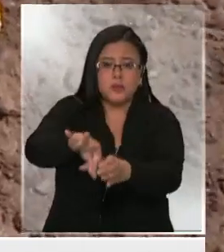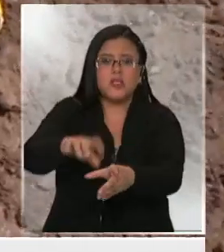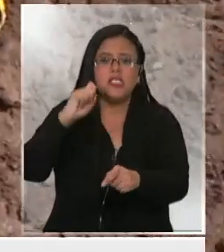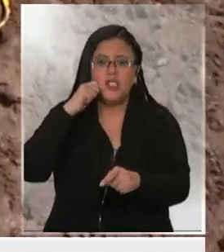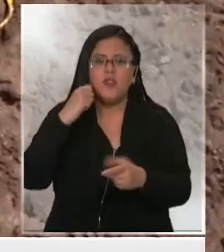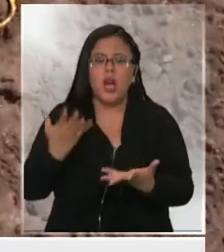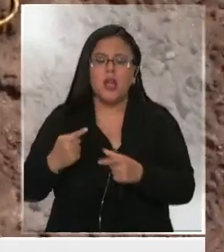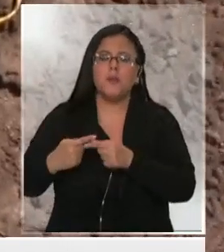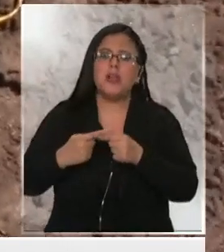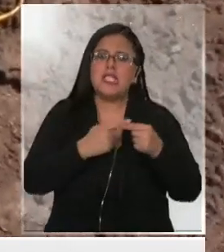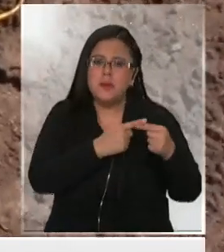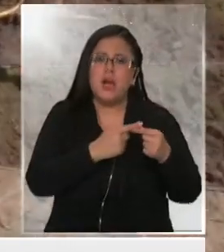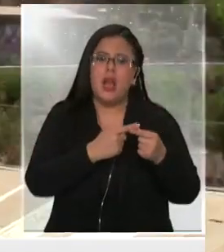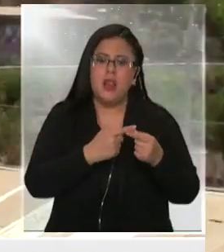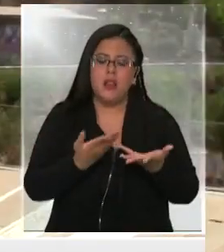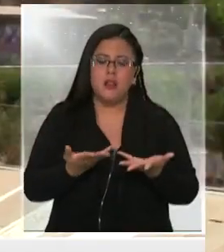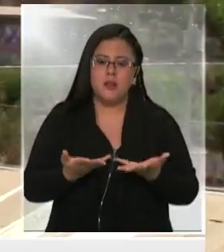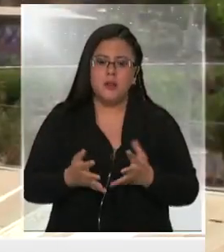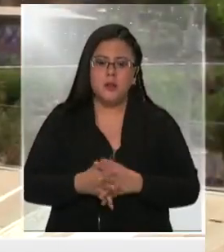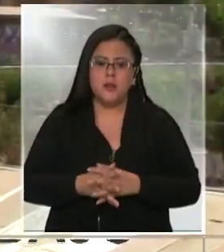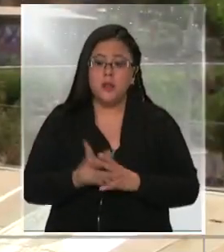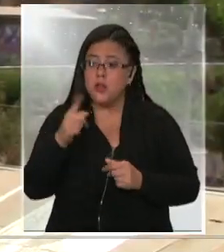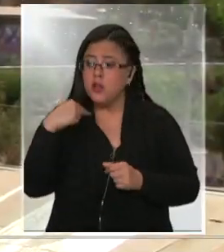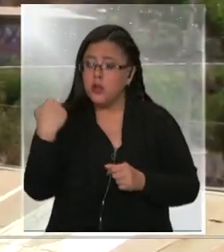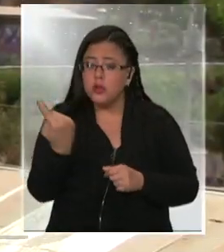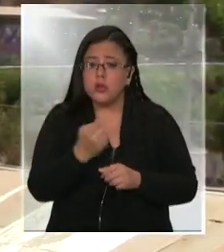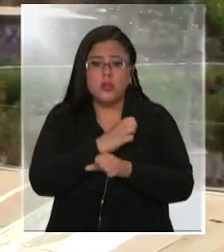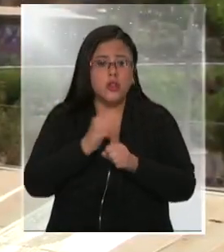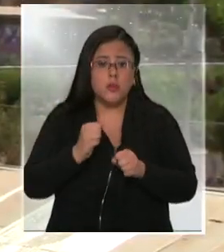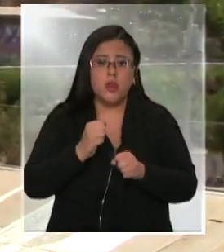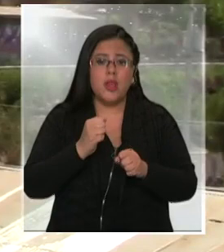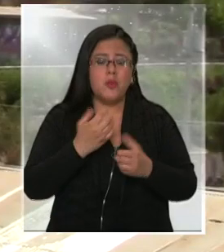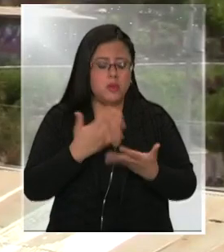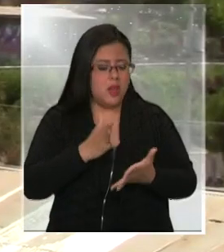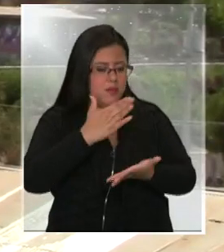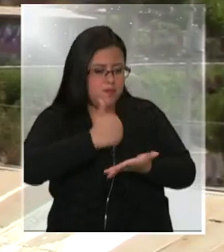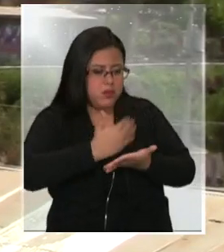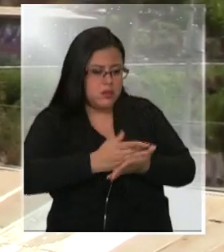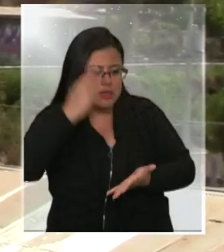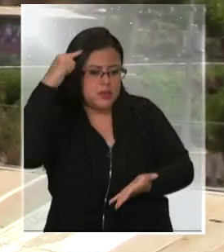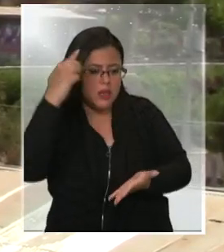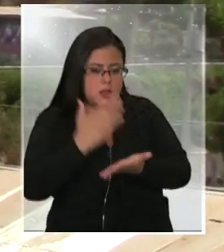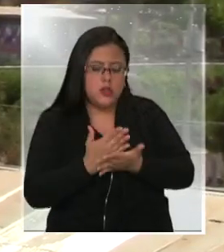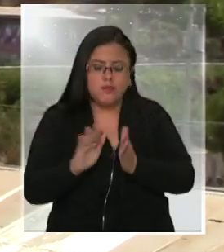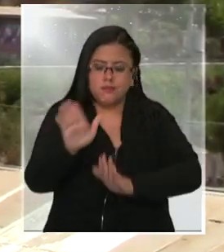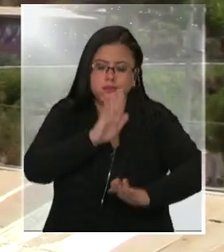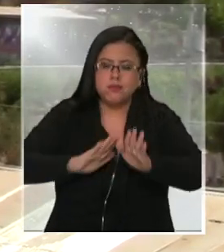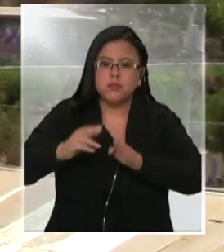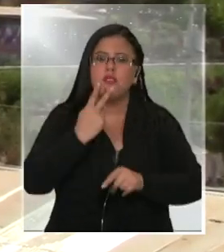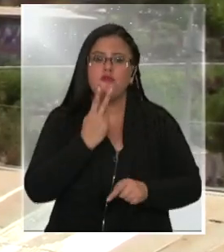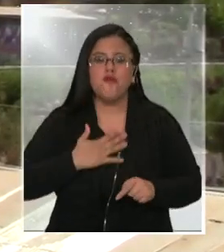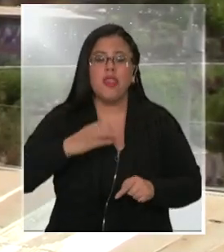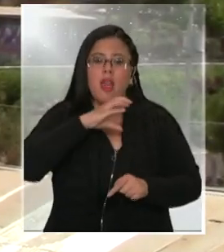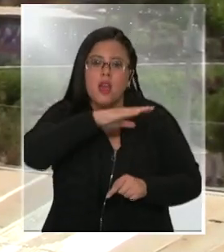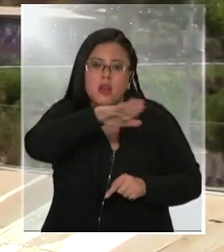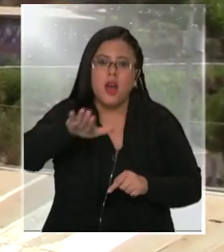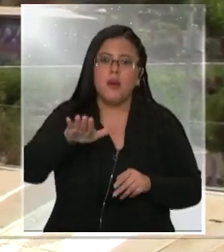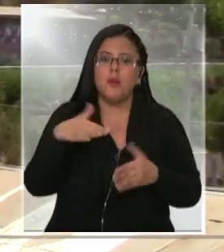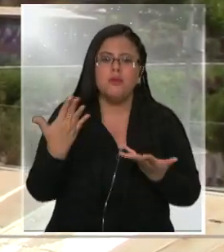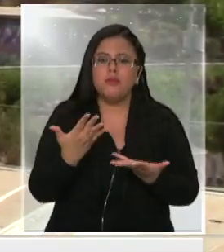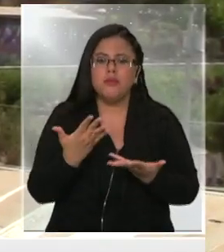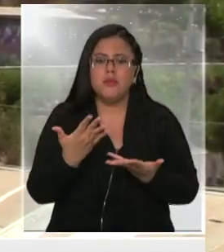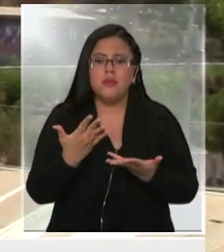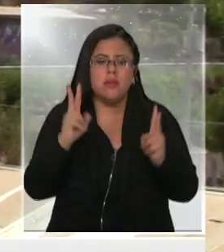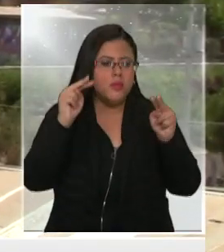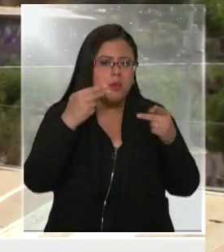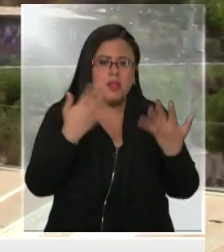principal actividad económica. Si no somos capaces de tomar medidas que permitan proteger la vida en el campo, lo que vamos a generar un proceso